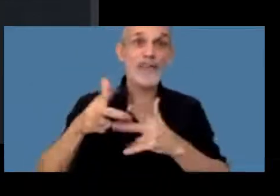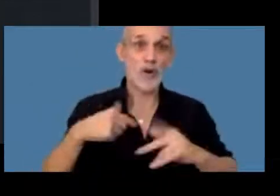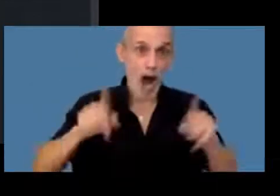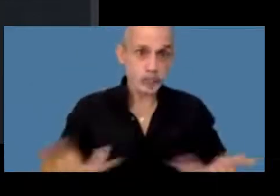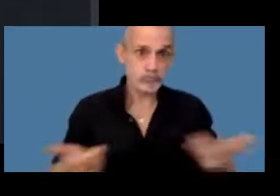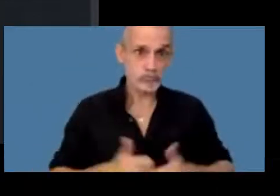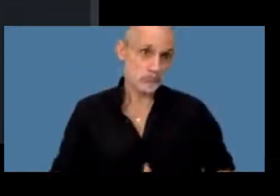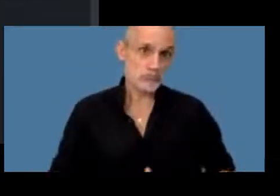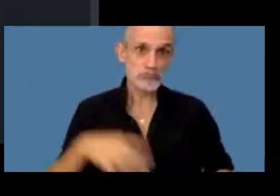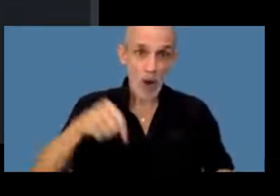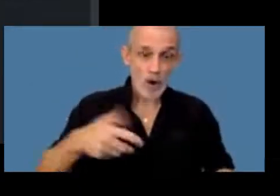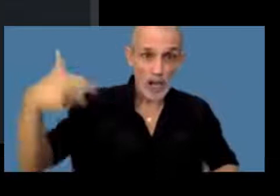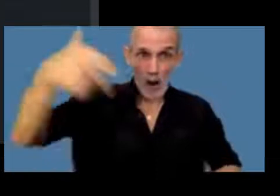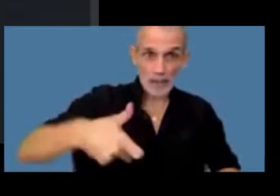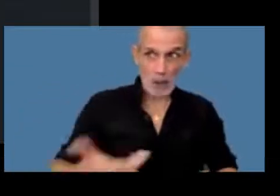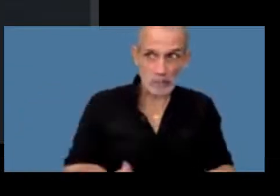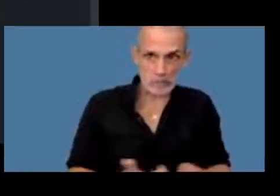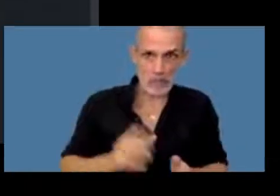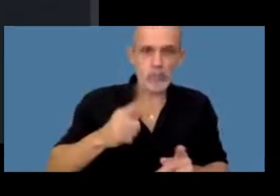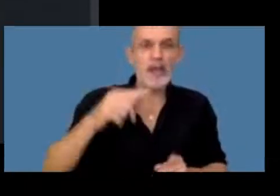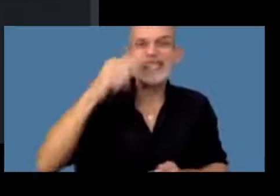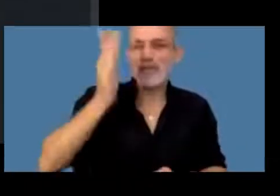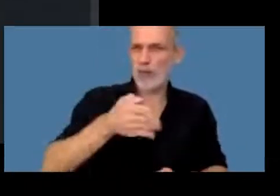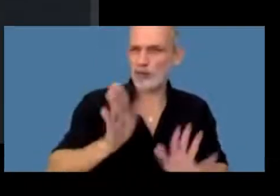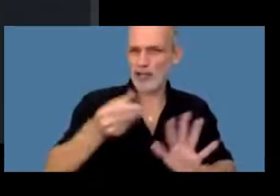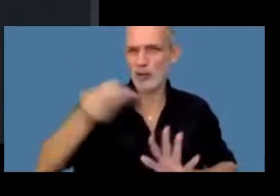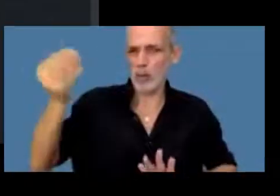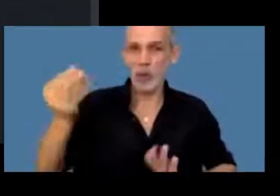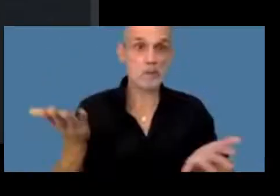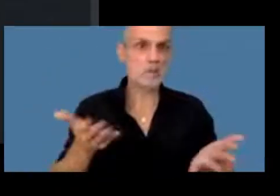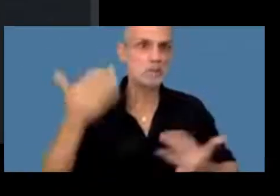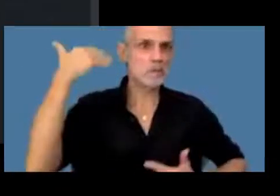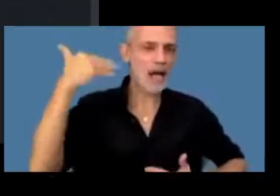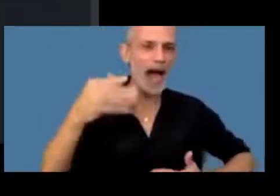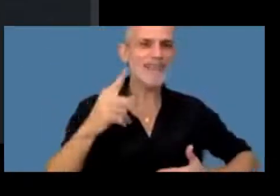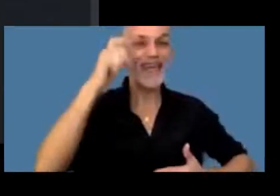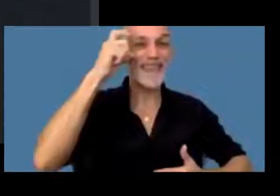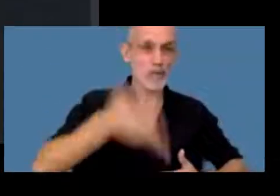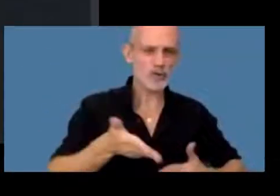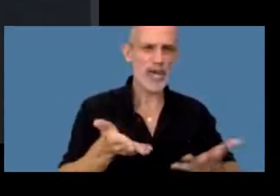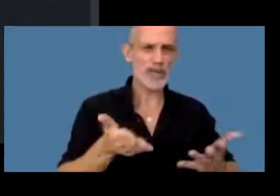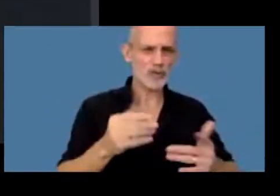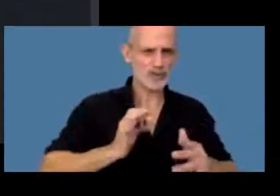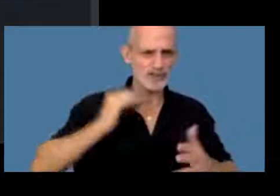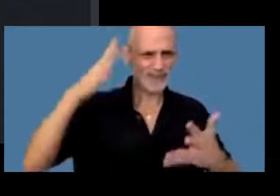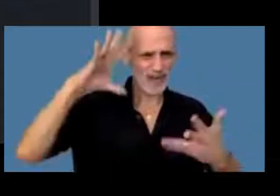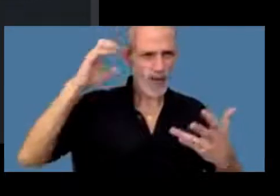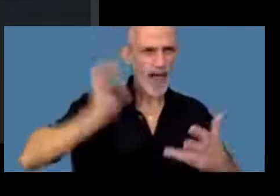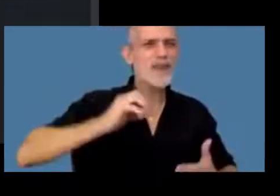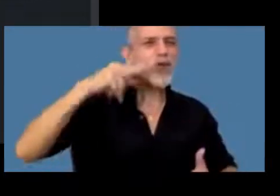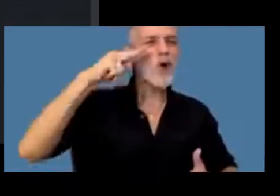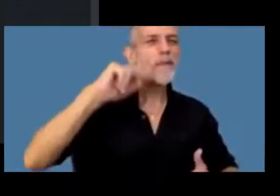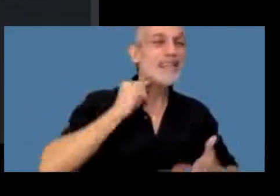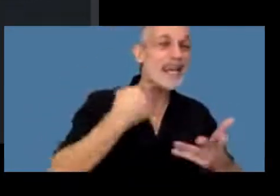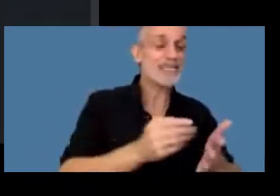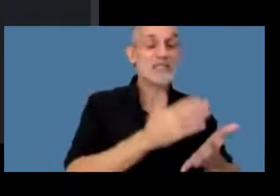no sé. Por ahora es el 7%, digamos, pero fue en su momento el 10%, ¿se acuerdan? En el 2013. Después se derogó